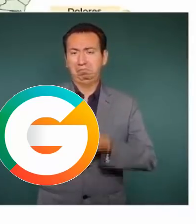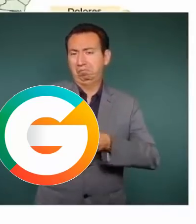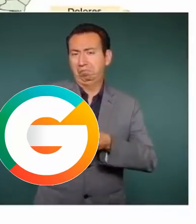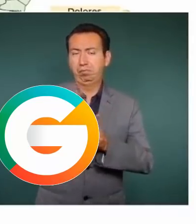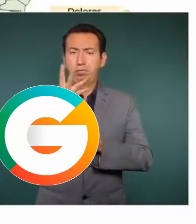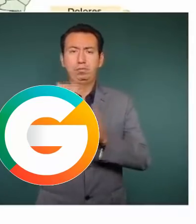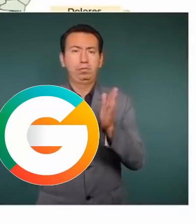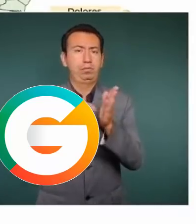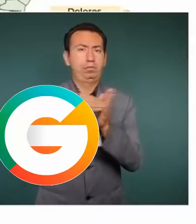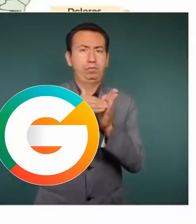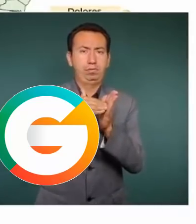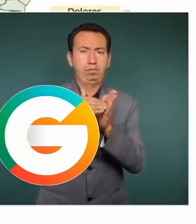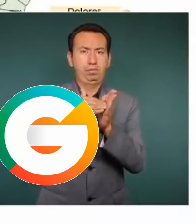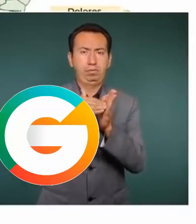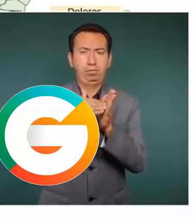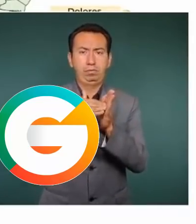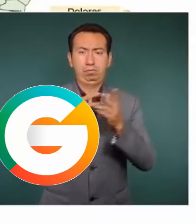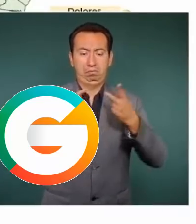habitantes, el